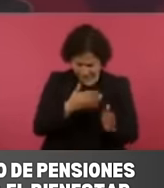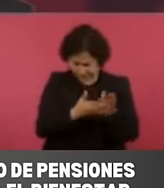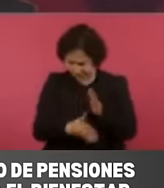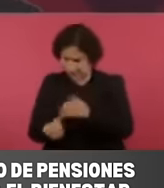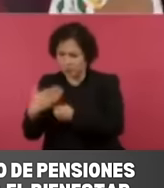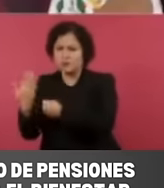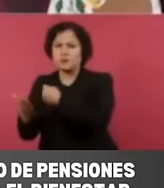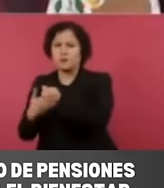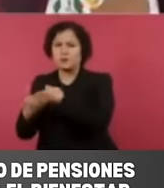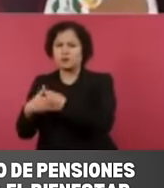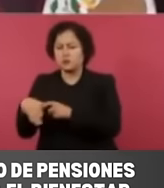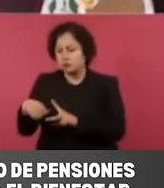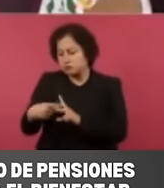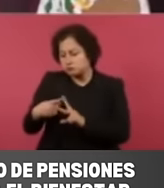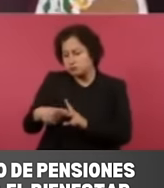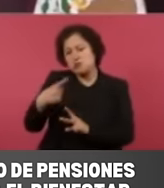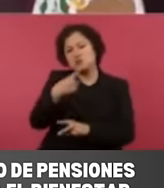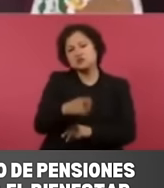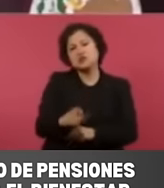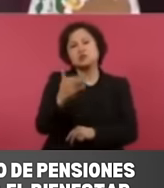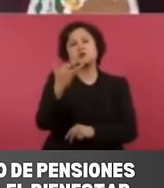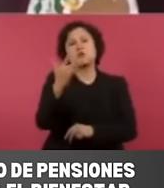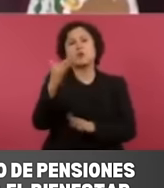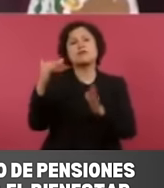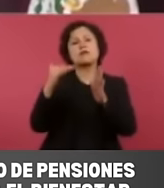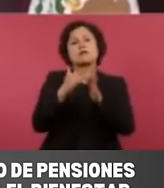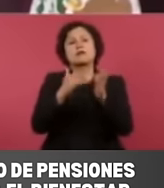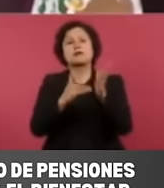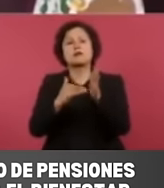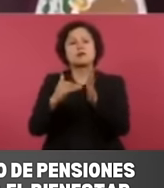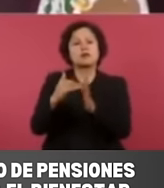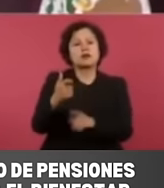de pesos para los fondos de los trabajadores.